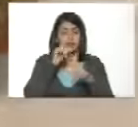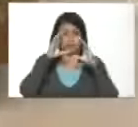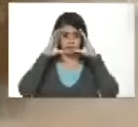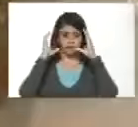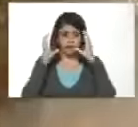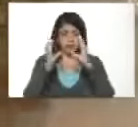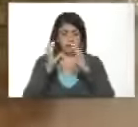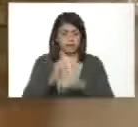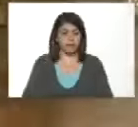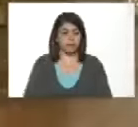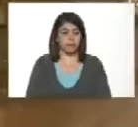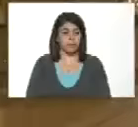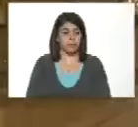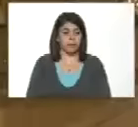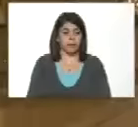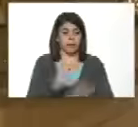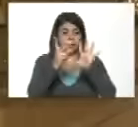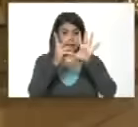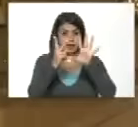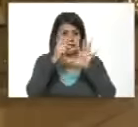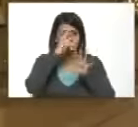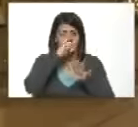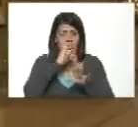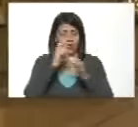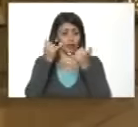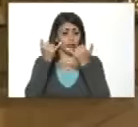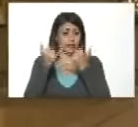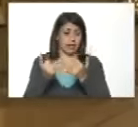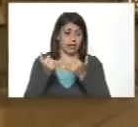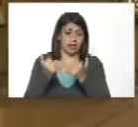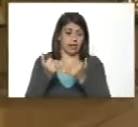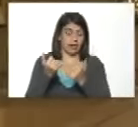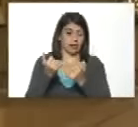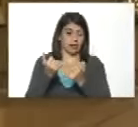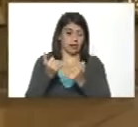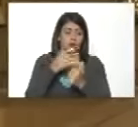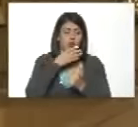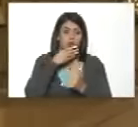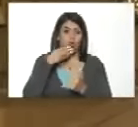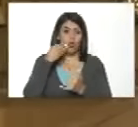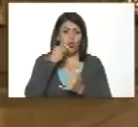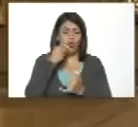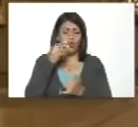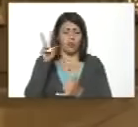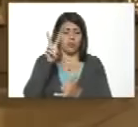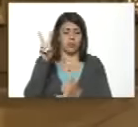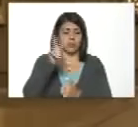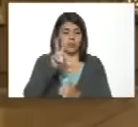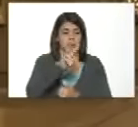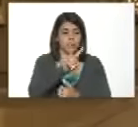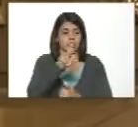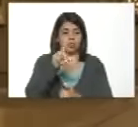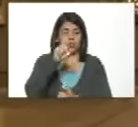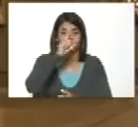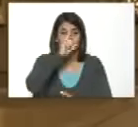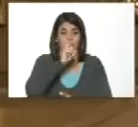centrarme. 7 años ya que un joven venezolano de apenas 21